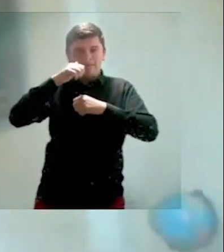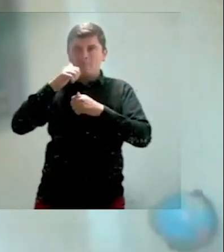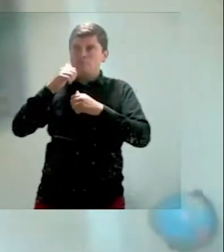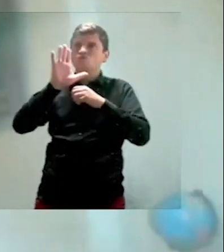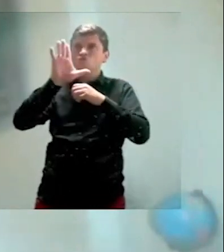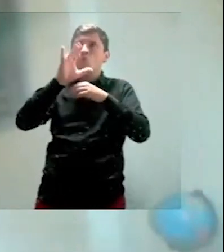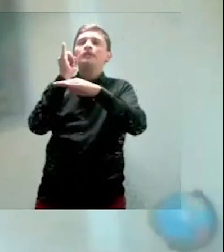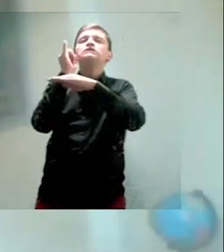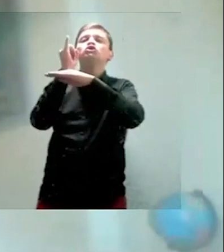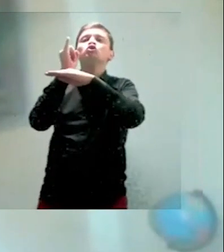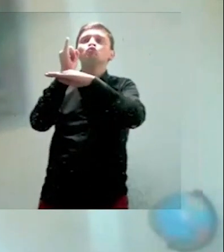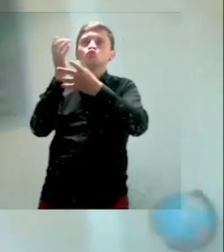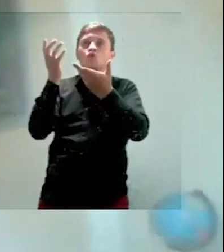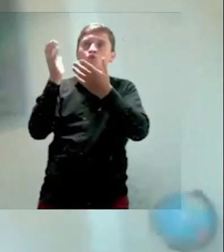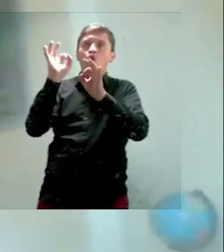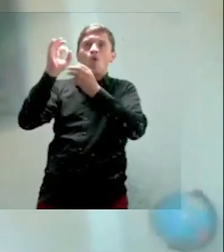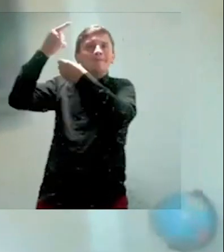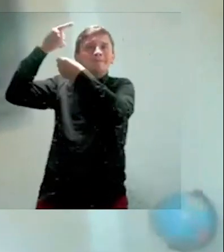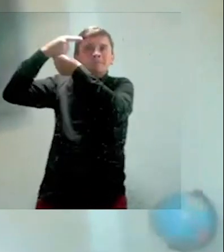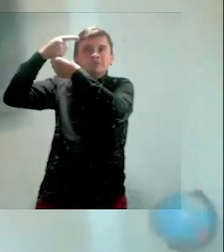los jueces de instancia. La inmediatez